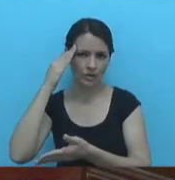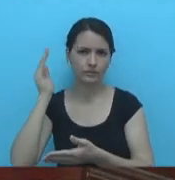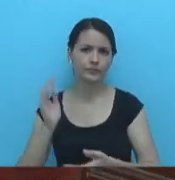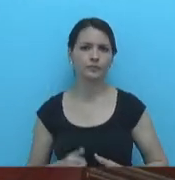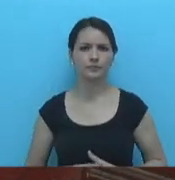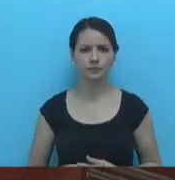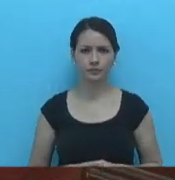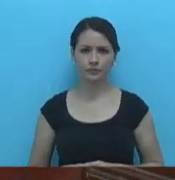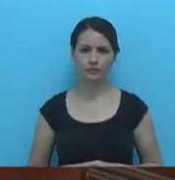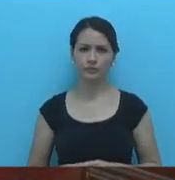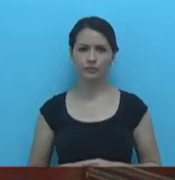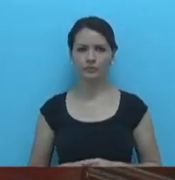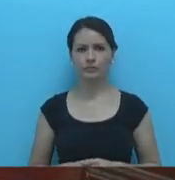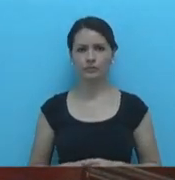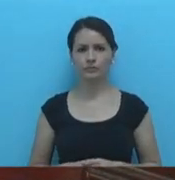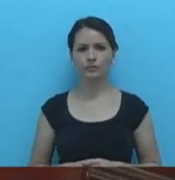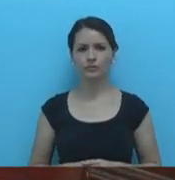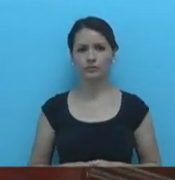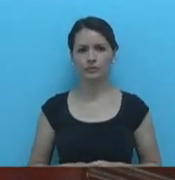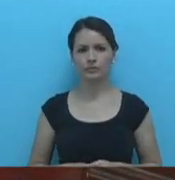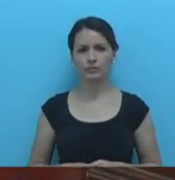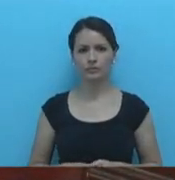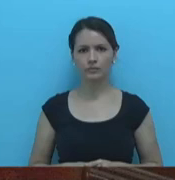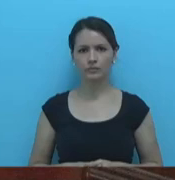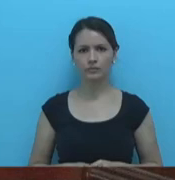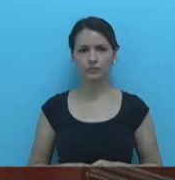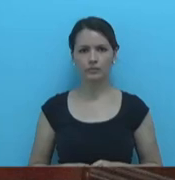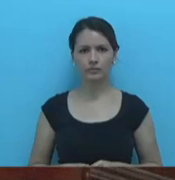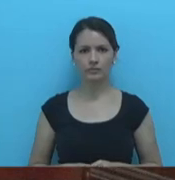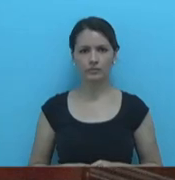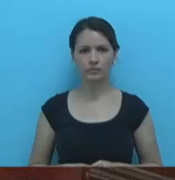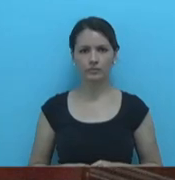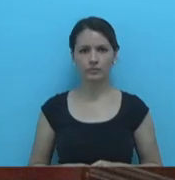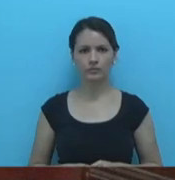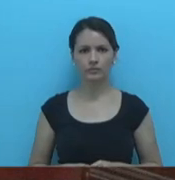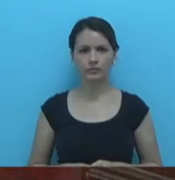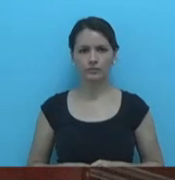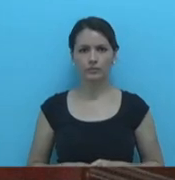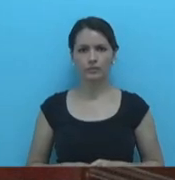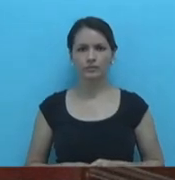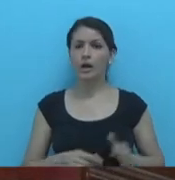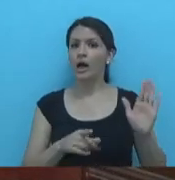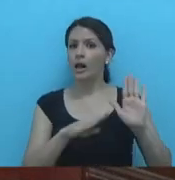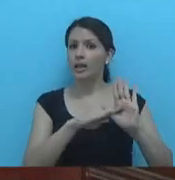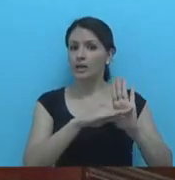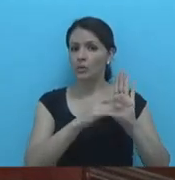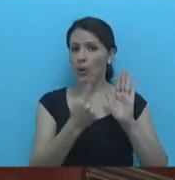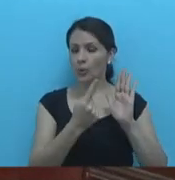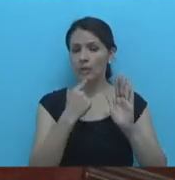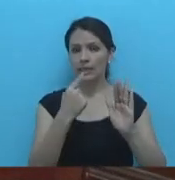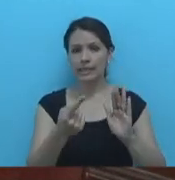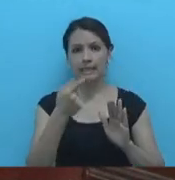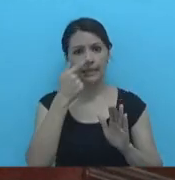informante, la Comisión aconseja la aprobación del texto remitido por el Poder Ejecutivo. Artículo 1, declárase